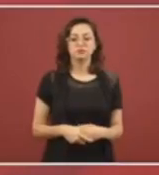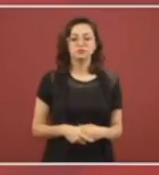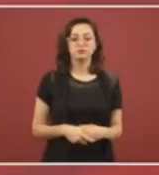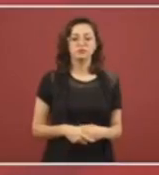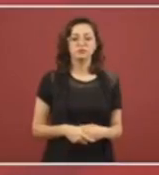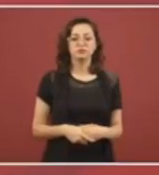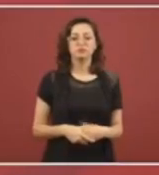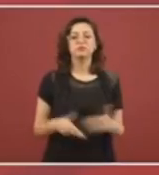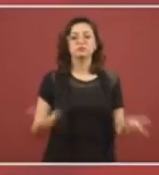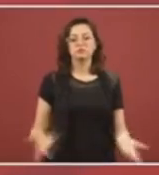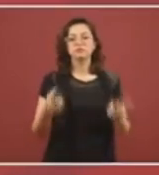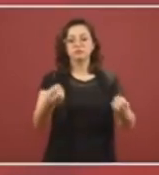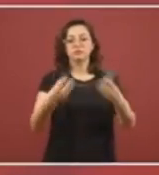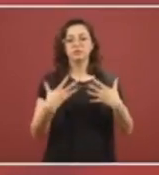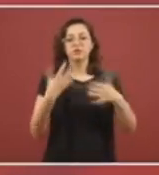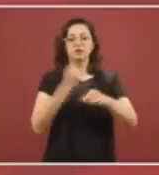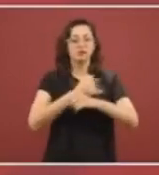nos informemos,